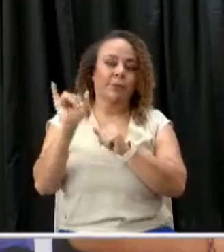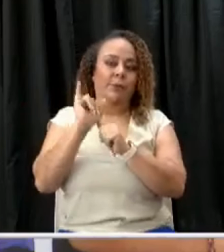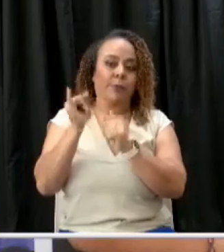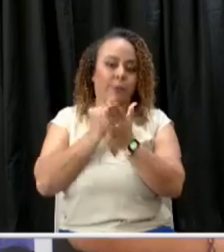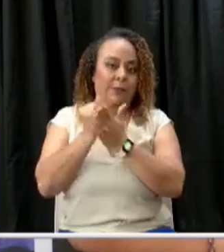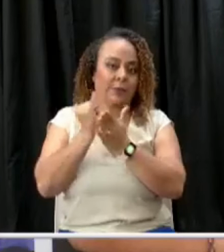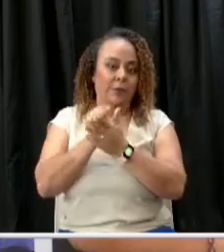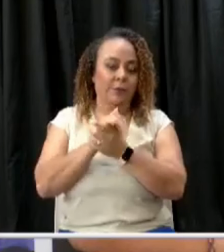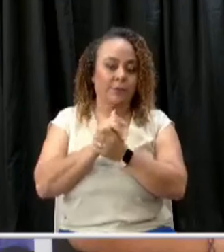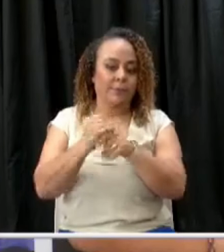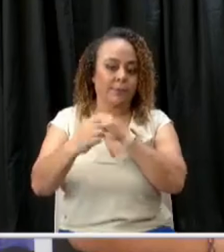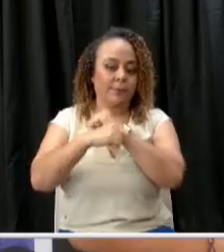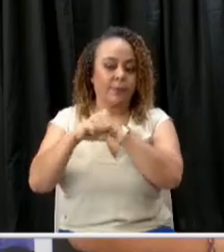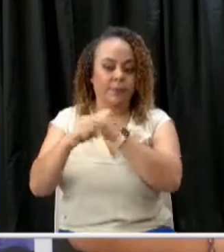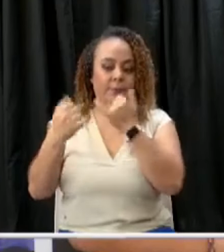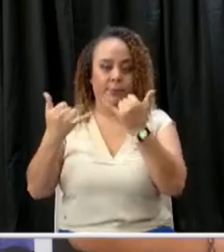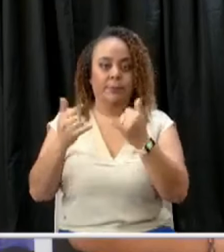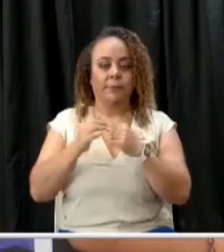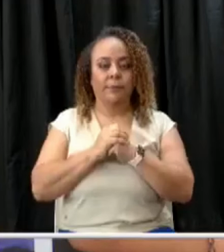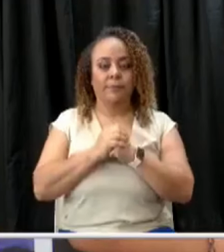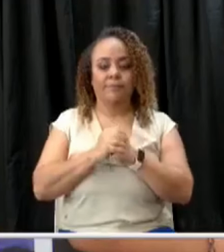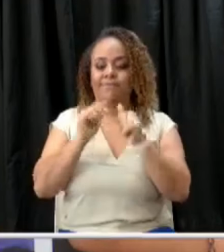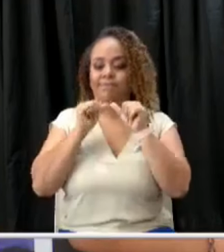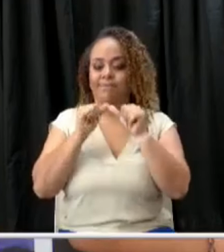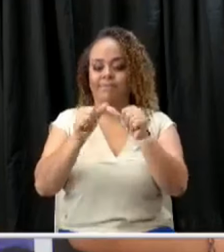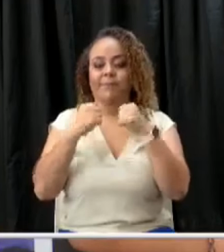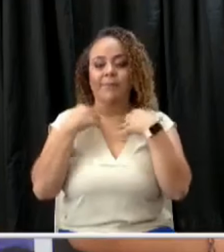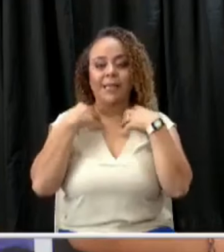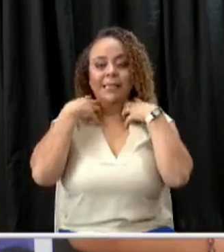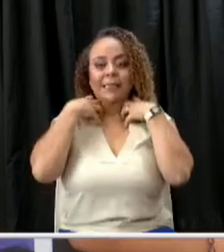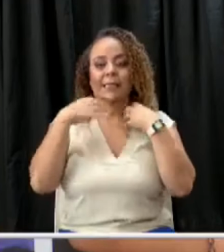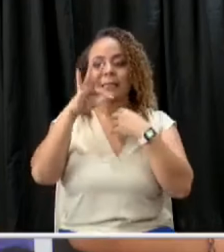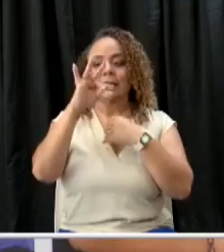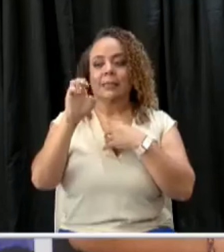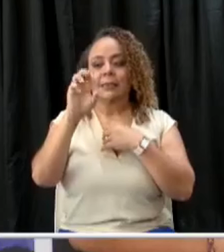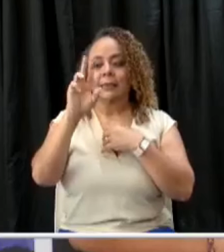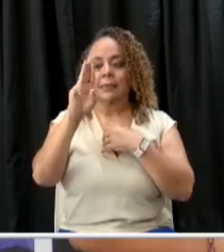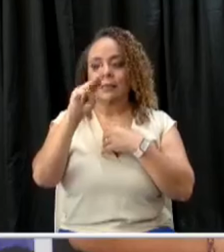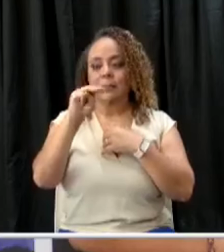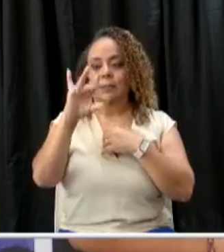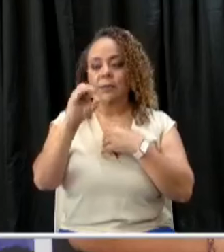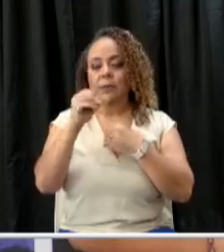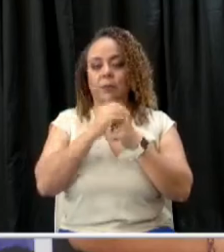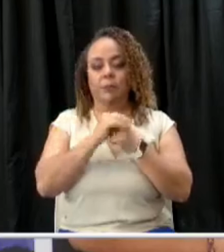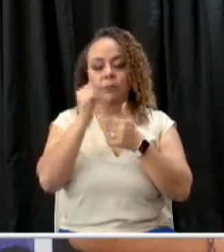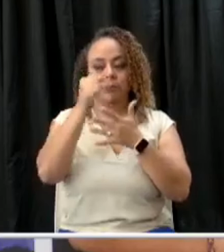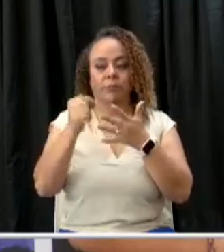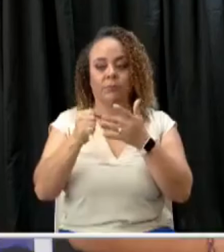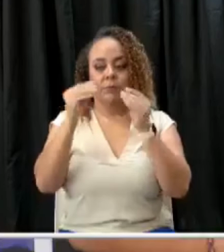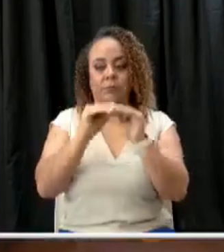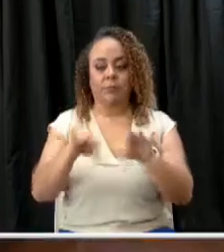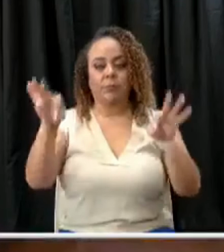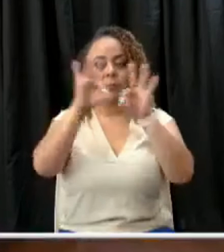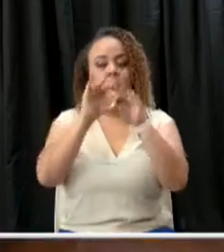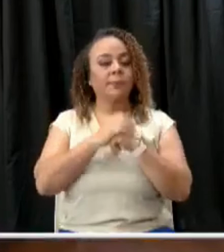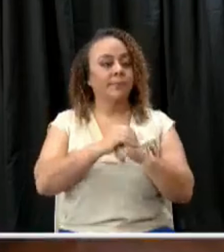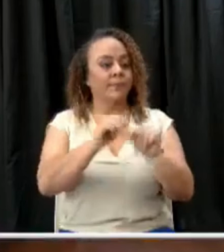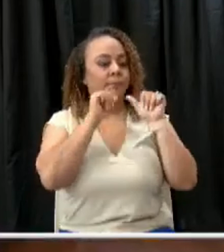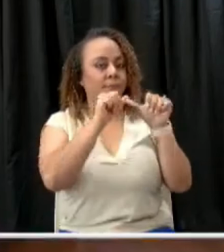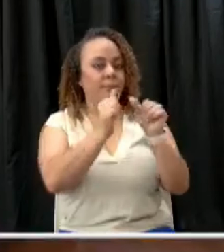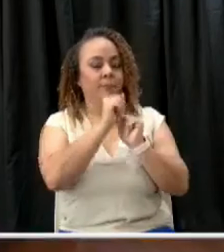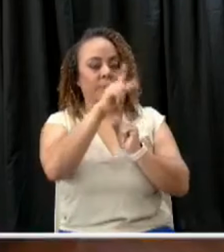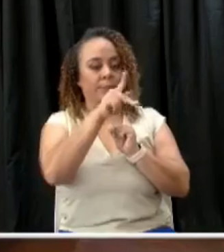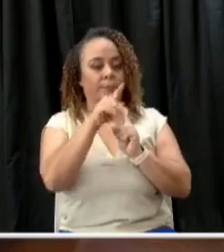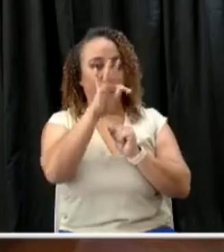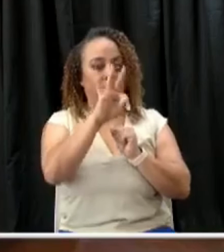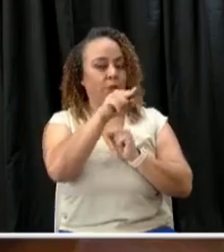investigaciones que se publican actualmente, sigue siendo el estrés térmico el factor predominante. Ok. Continuando con la presentación